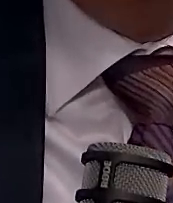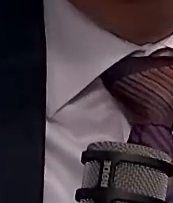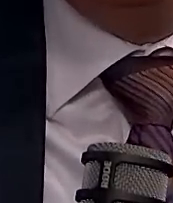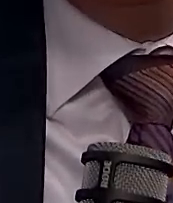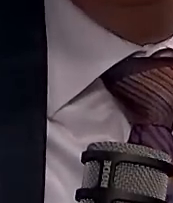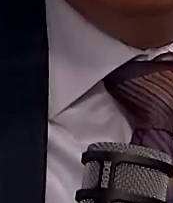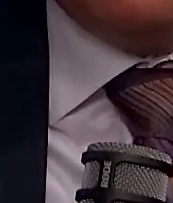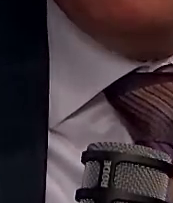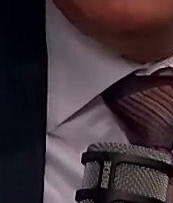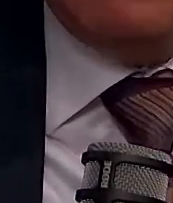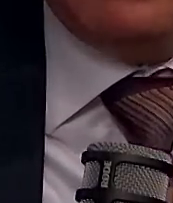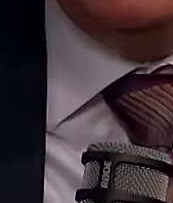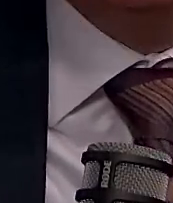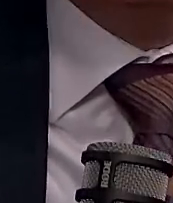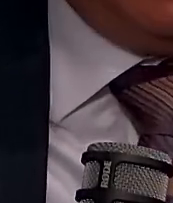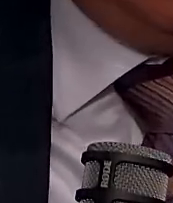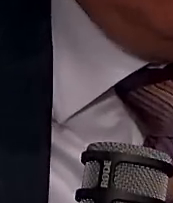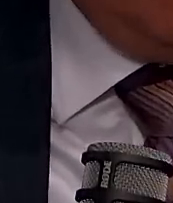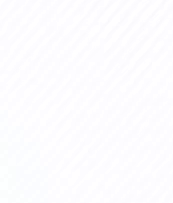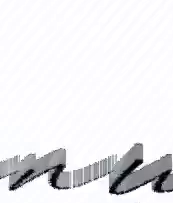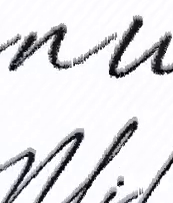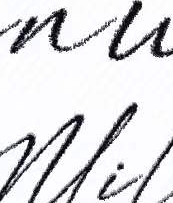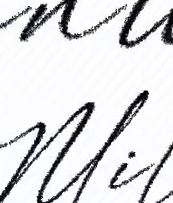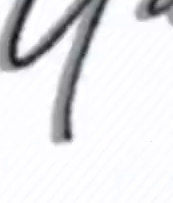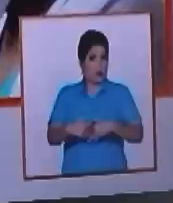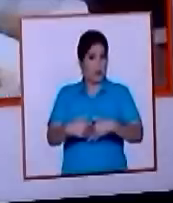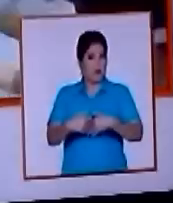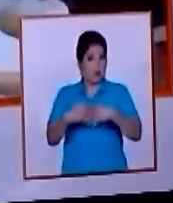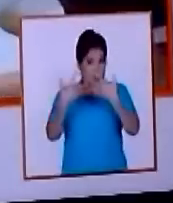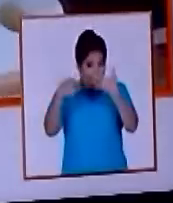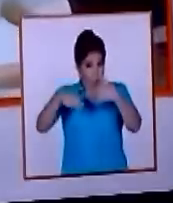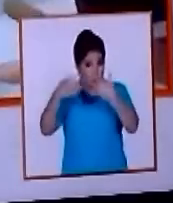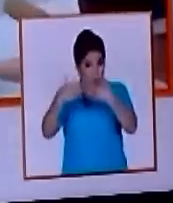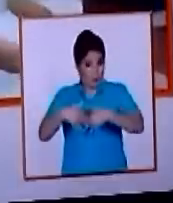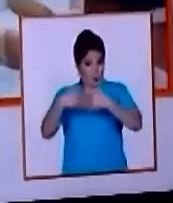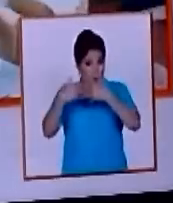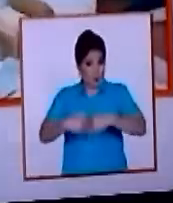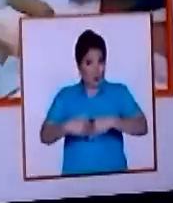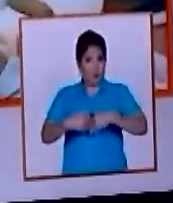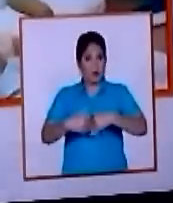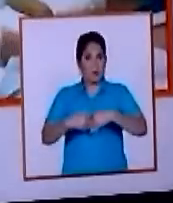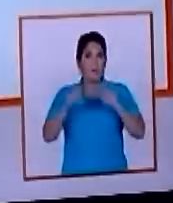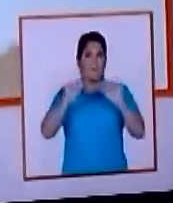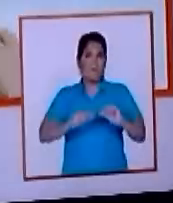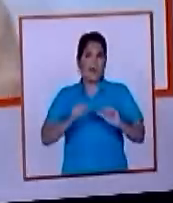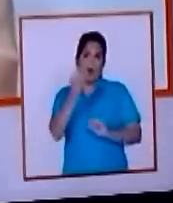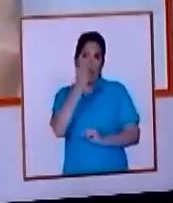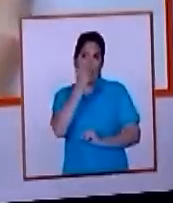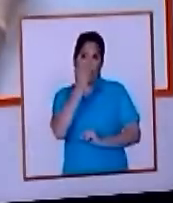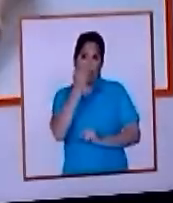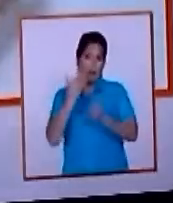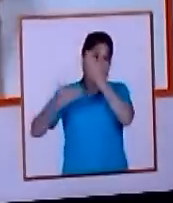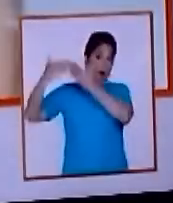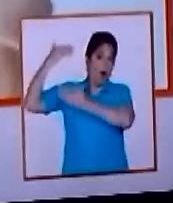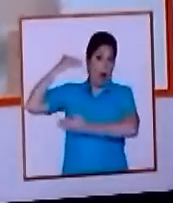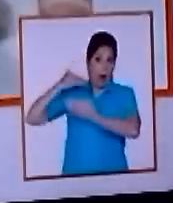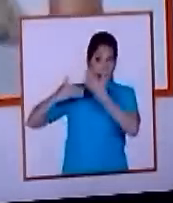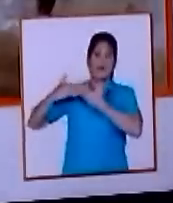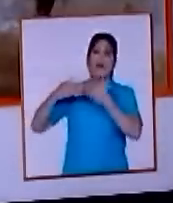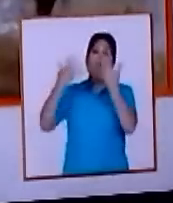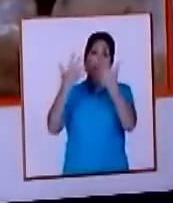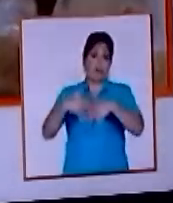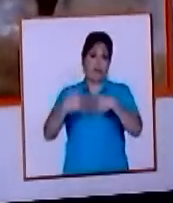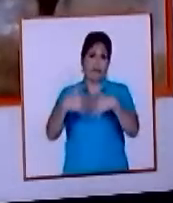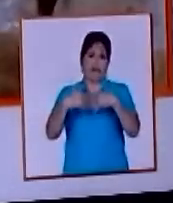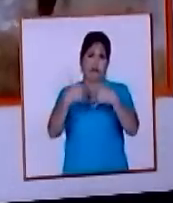ponte los videos que ge como siempre hizo su resumen póntelo ahí procesando industrialmente menos alimentos de lo que procesamos en el 2022